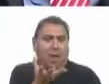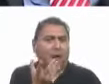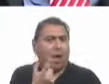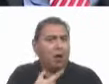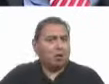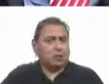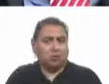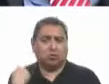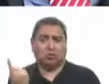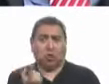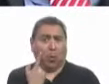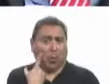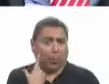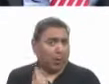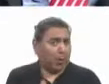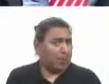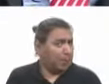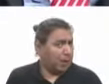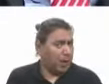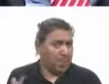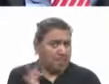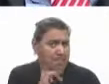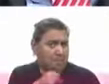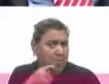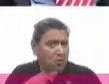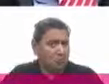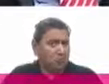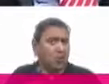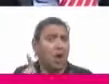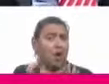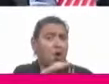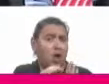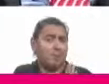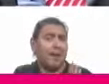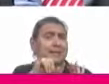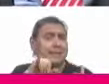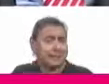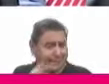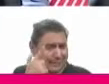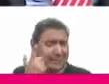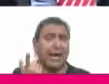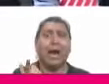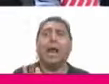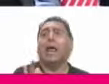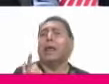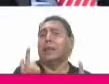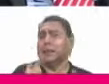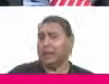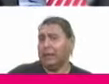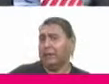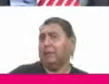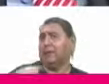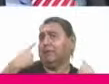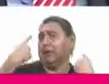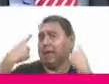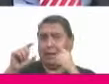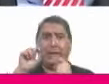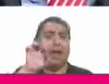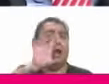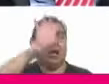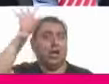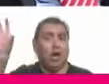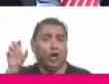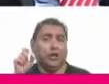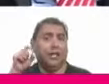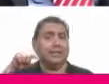que son diferentes. Las normas impactan en forma diferente en el norte o en el centro o en el sur del país.